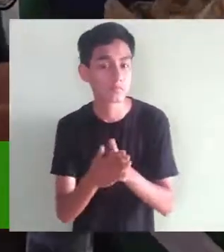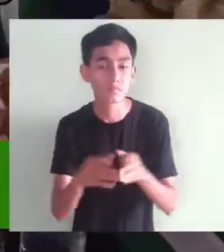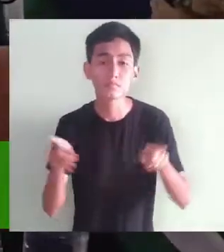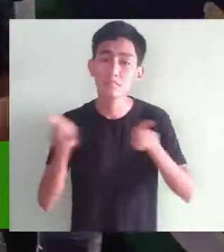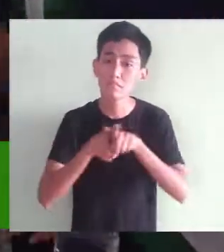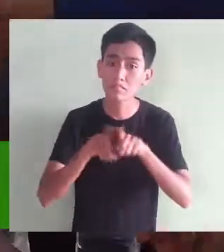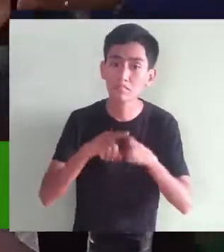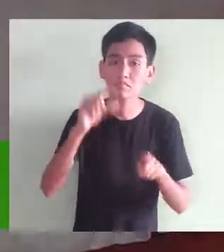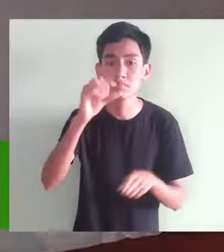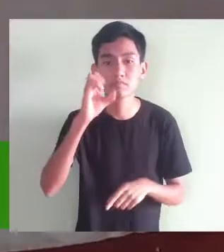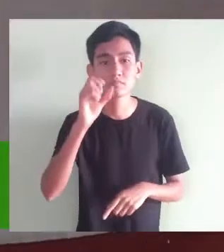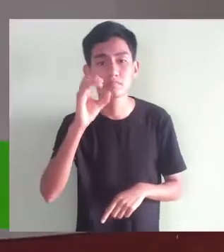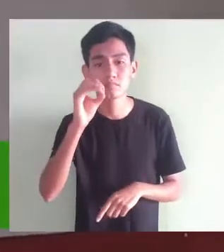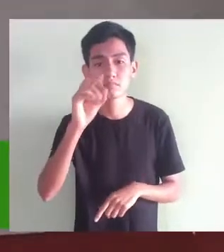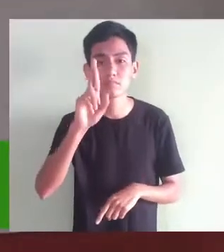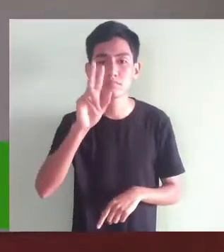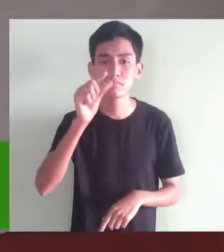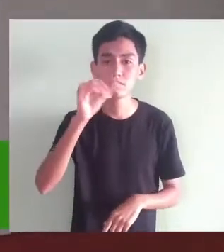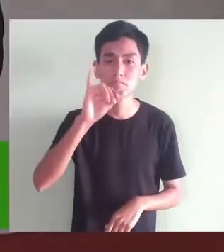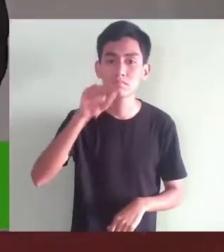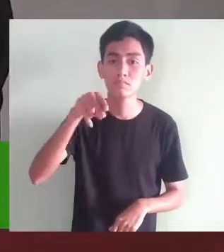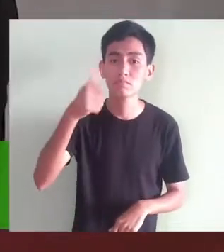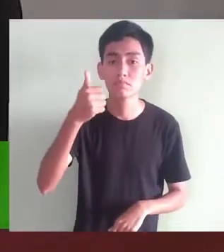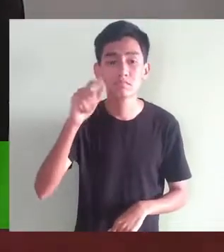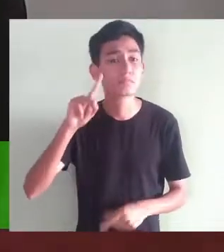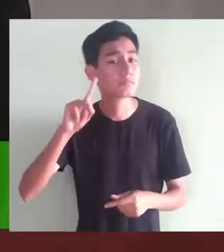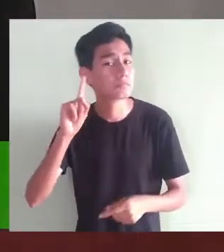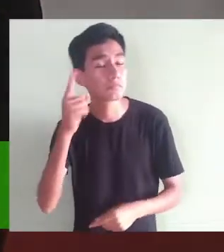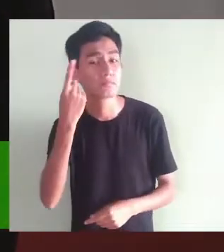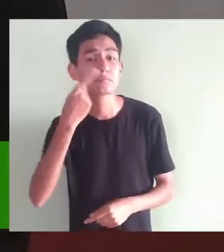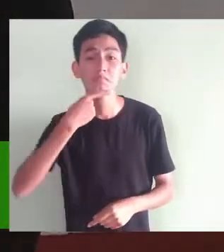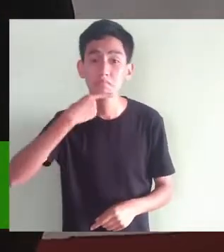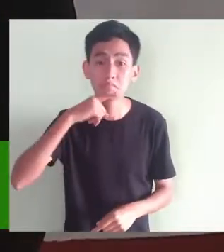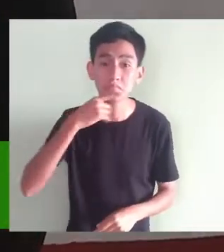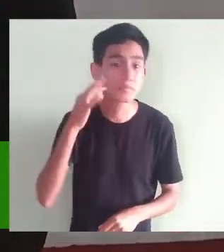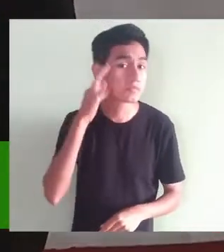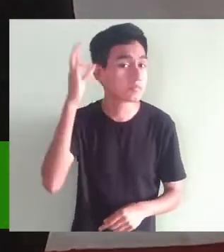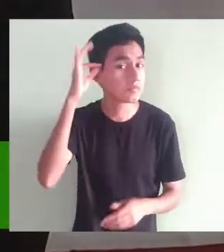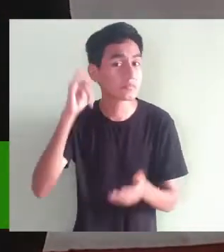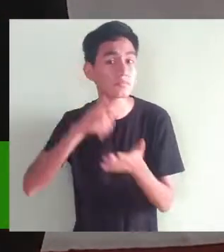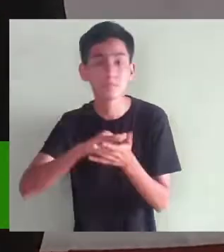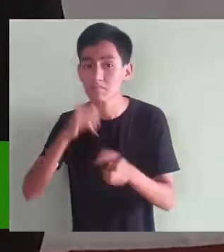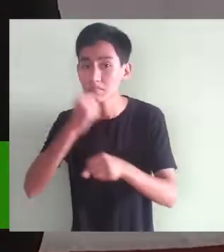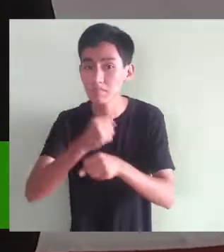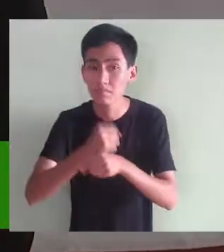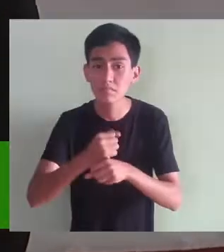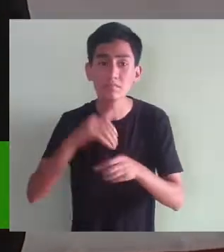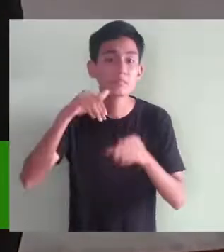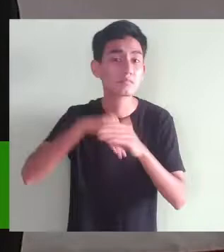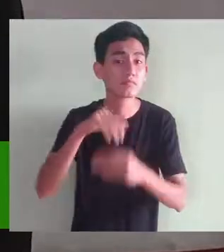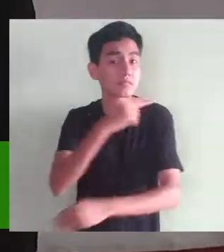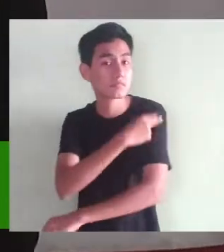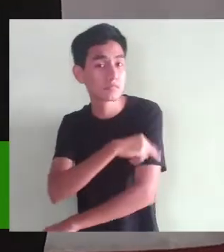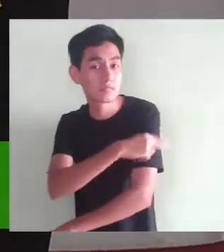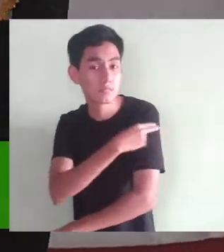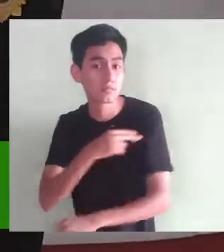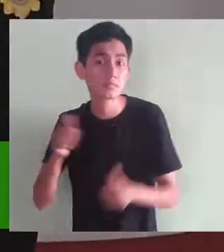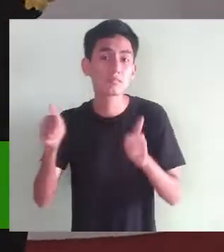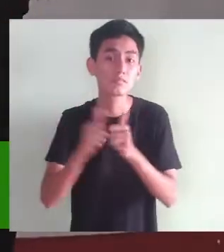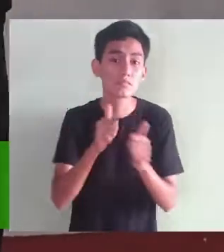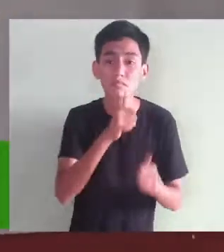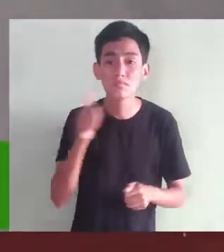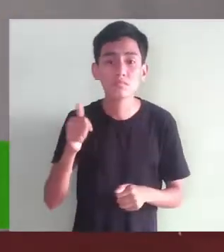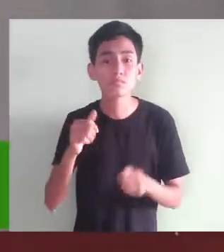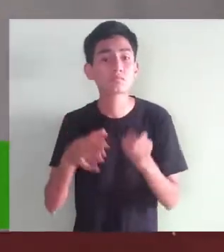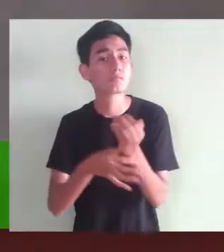Maynas, la primera mujer nativa que trabajó en salud, junto al fundador del Hospital Amazónico, el médico Teodoro